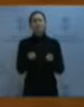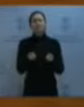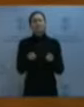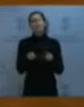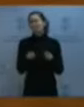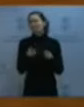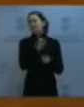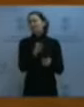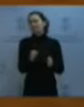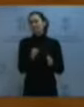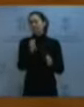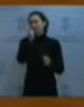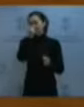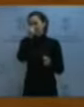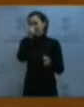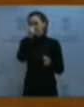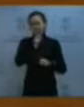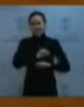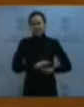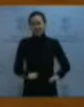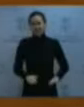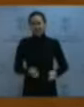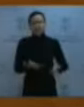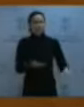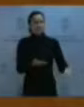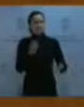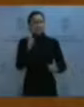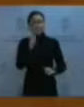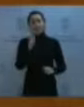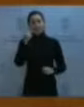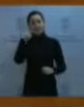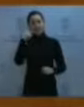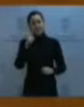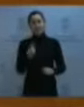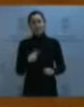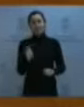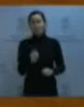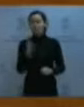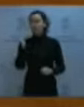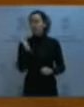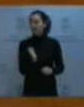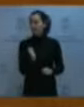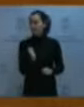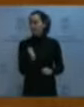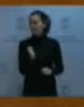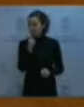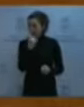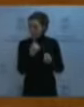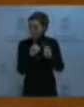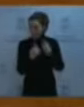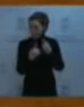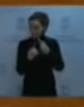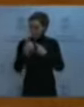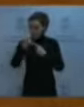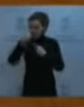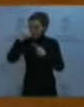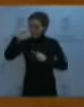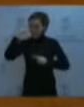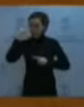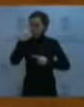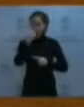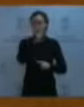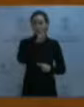porcentaje bajísimo, sobre todo teniendo en cuenta de dónde venimos y con respecto al presupuesto de 2009 o 2010,